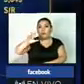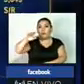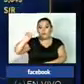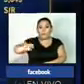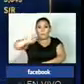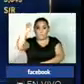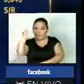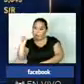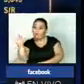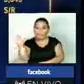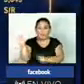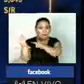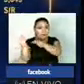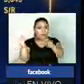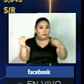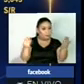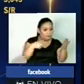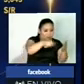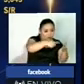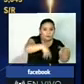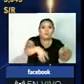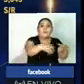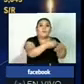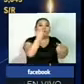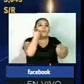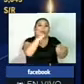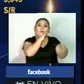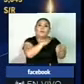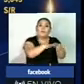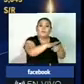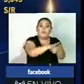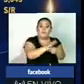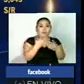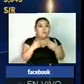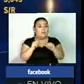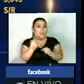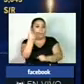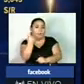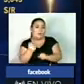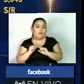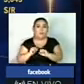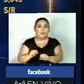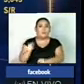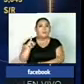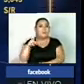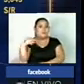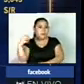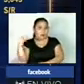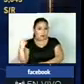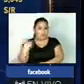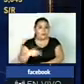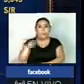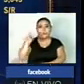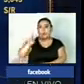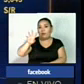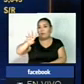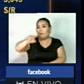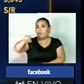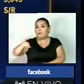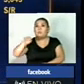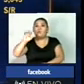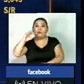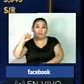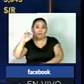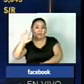en comparación a los casos positivos registrados, con 10 personas fallecidas y 24.057 pruebas.